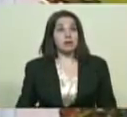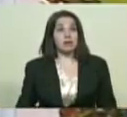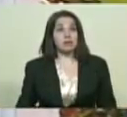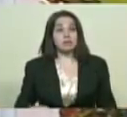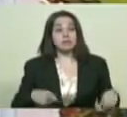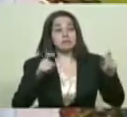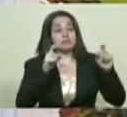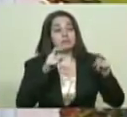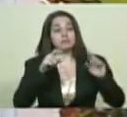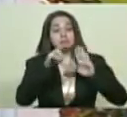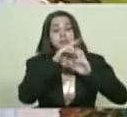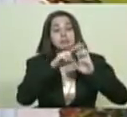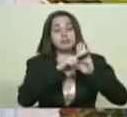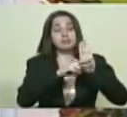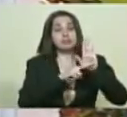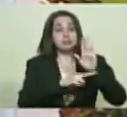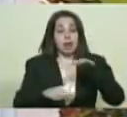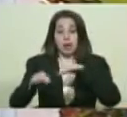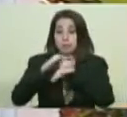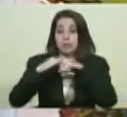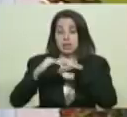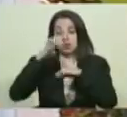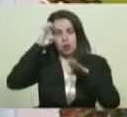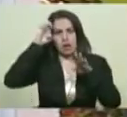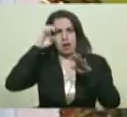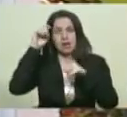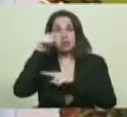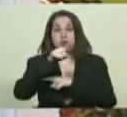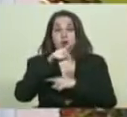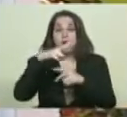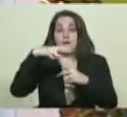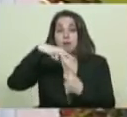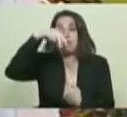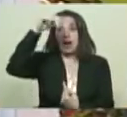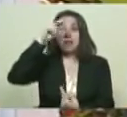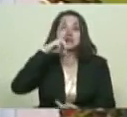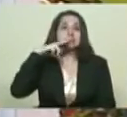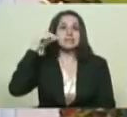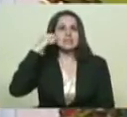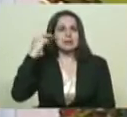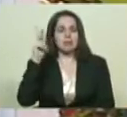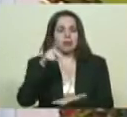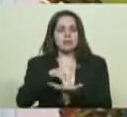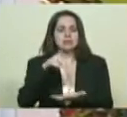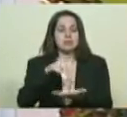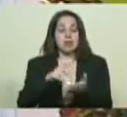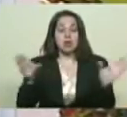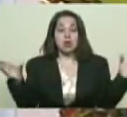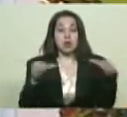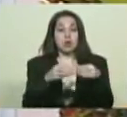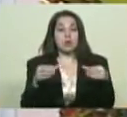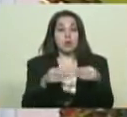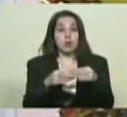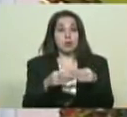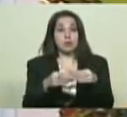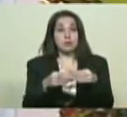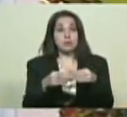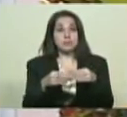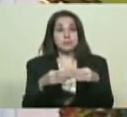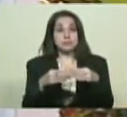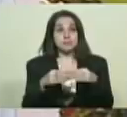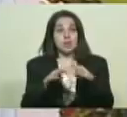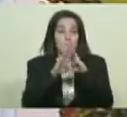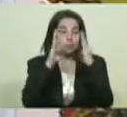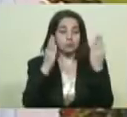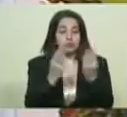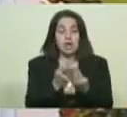ministro Ernesto Villegas, que está en París participando de la reunión mundial de